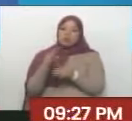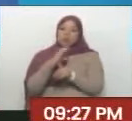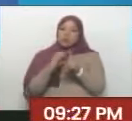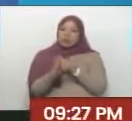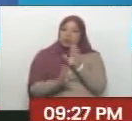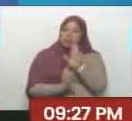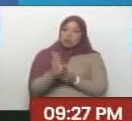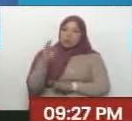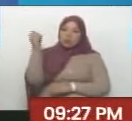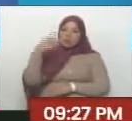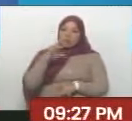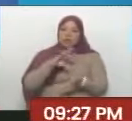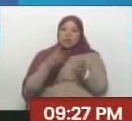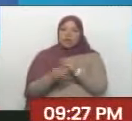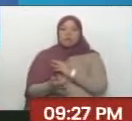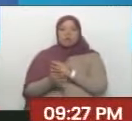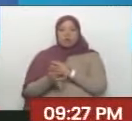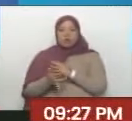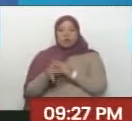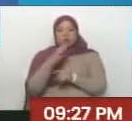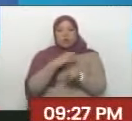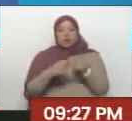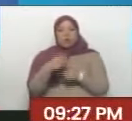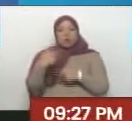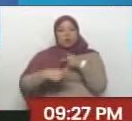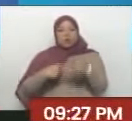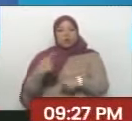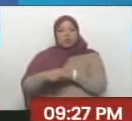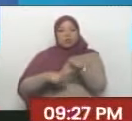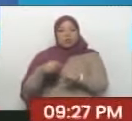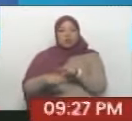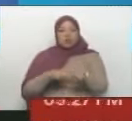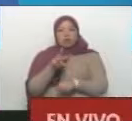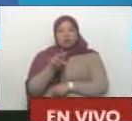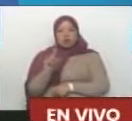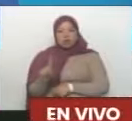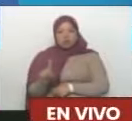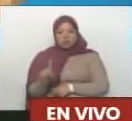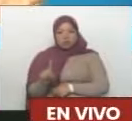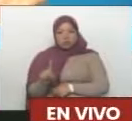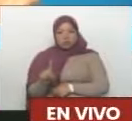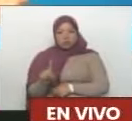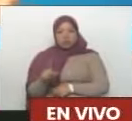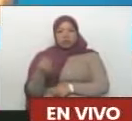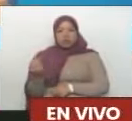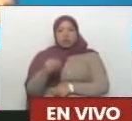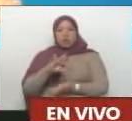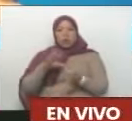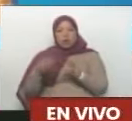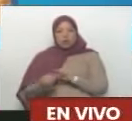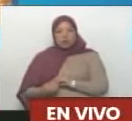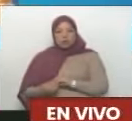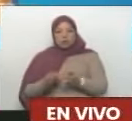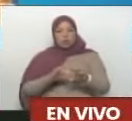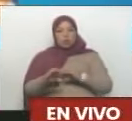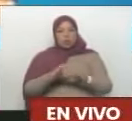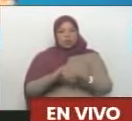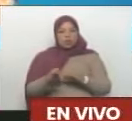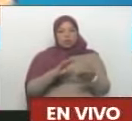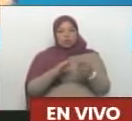la luz de los cambios tecnológicos y culturales operados en el siglo XXI. Tenemos un cambio